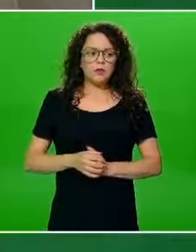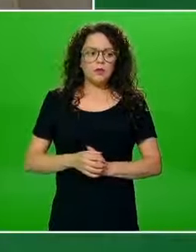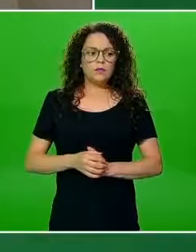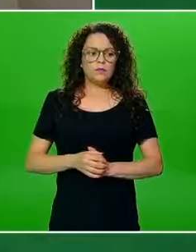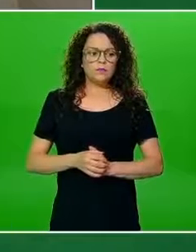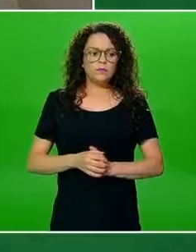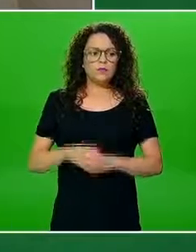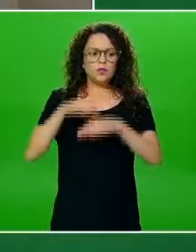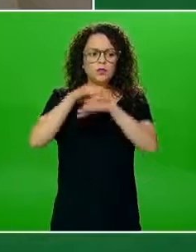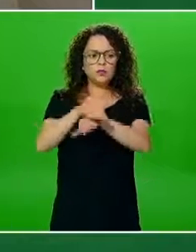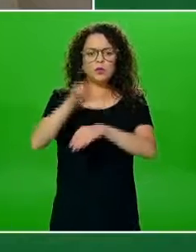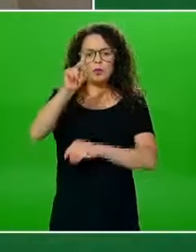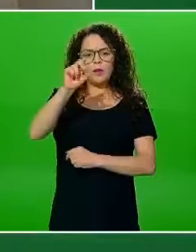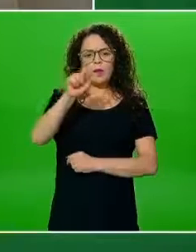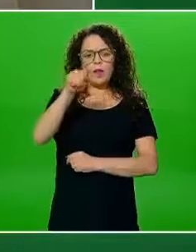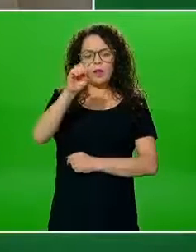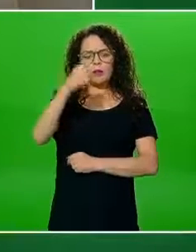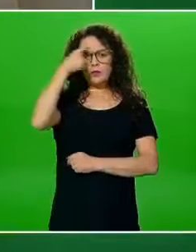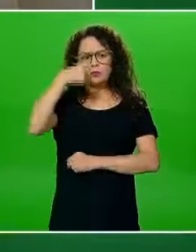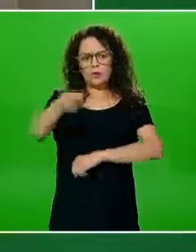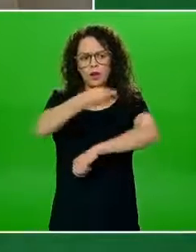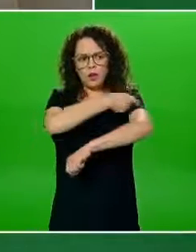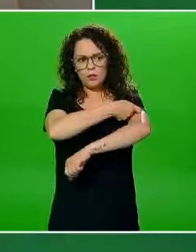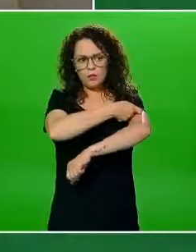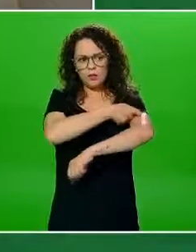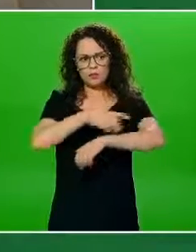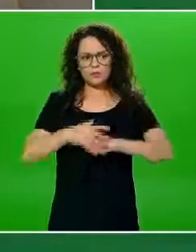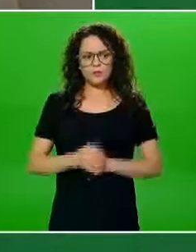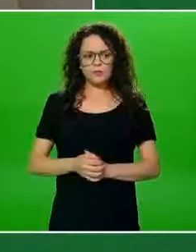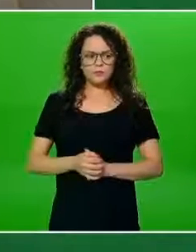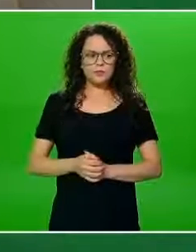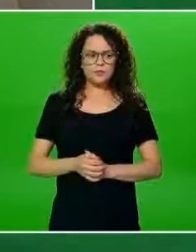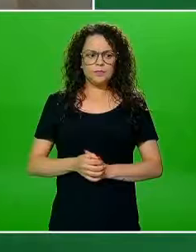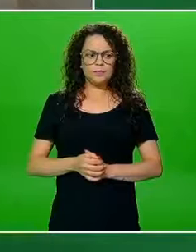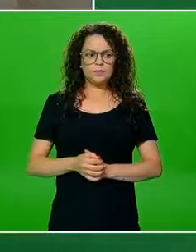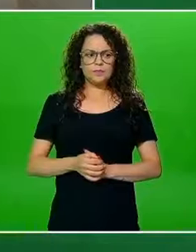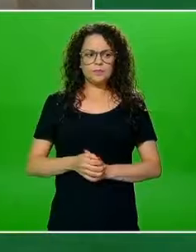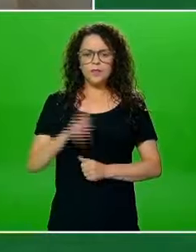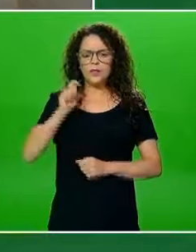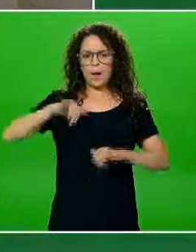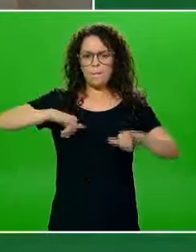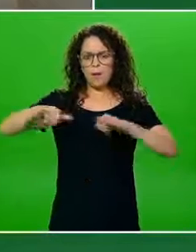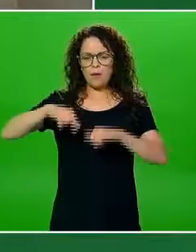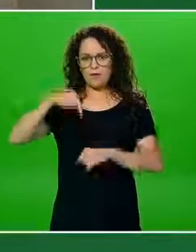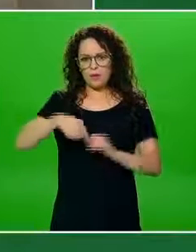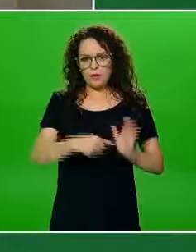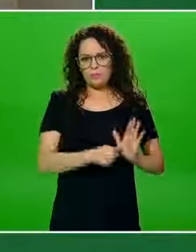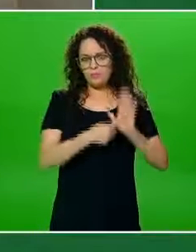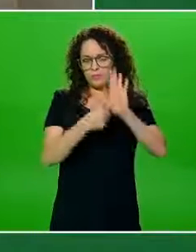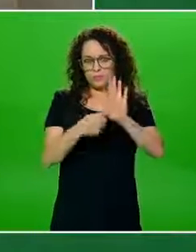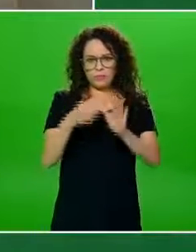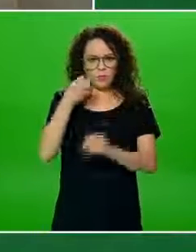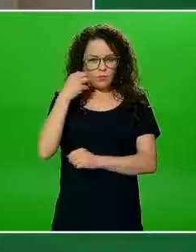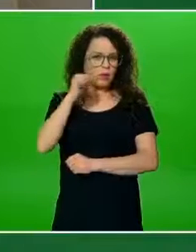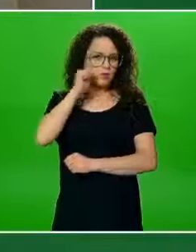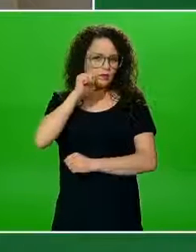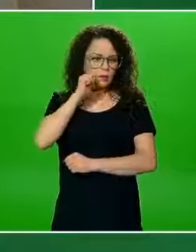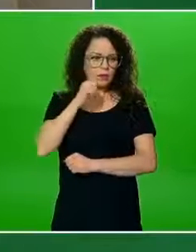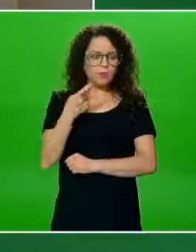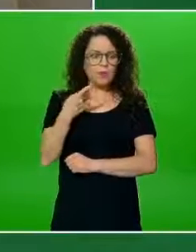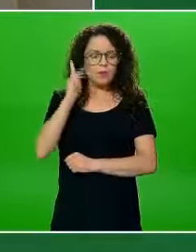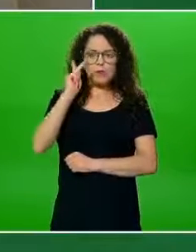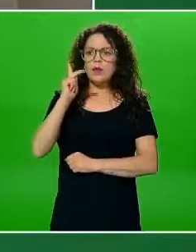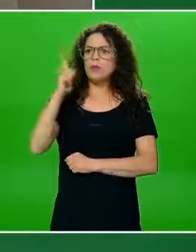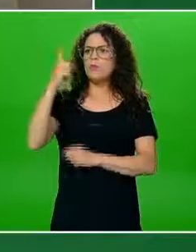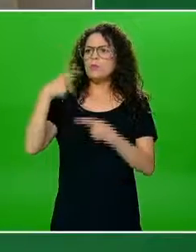los datos de la vacunación, ¿no? Ya varias veces nos han informado con estos mapas que presentan aquí en esta misma conferencia, pero nos